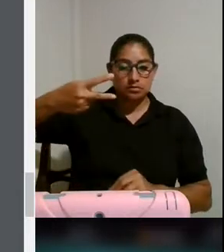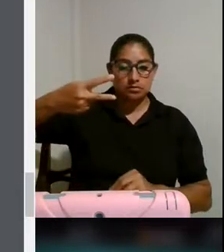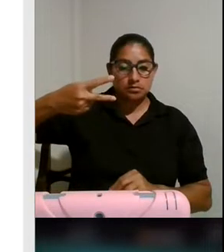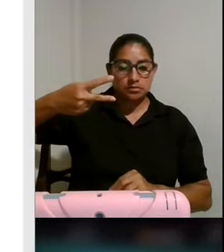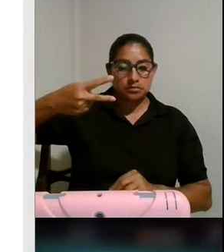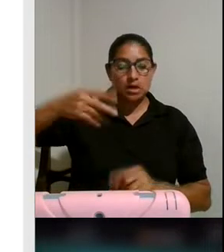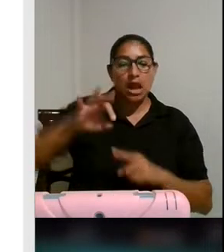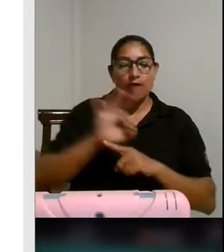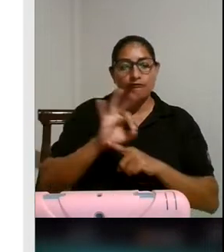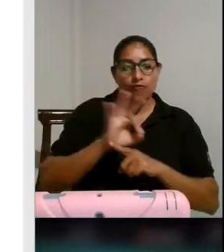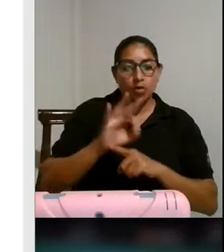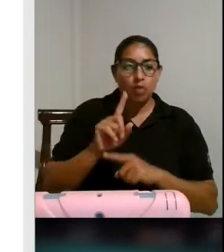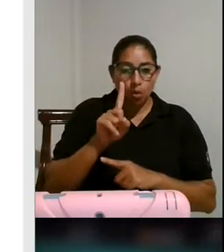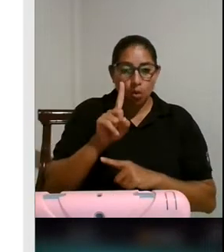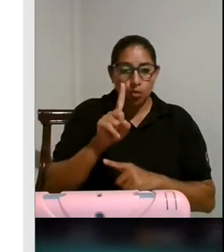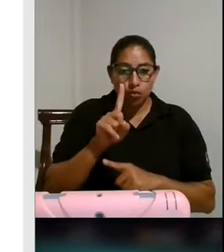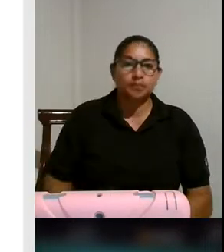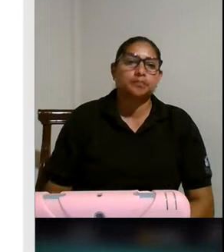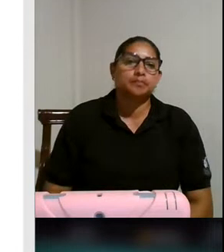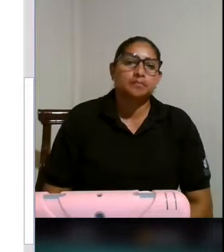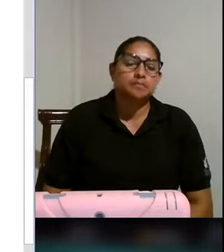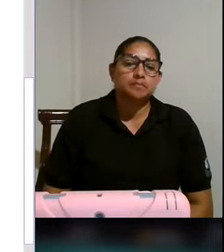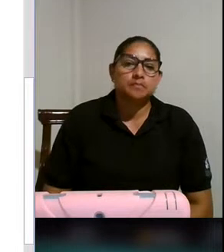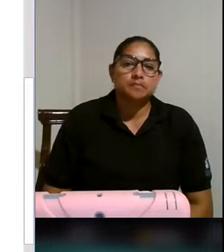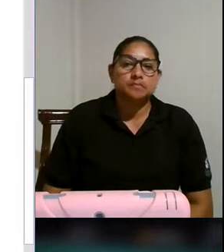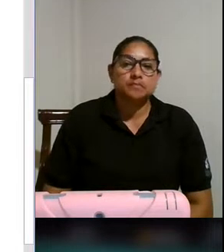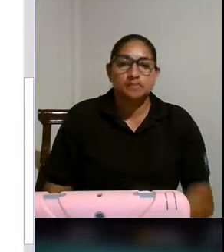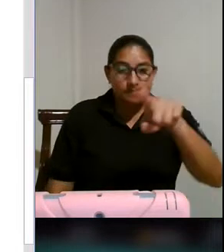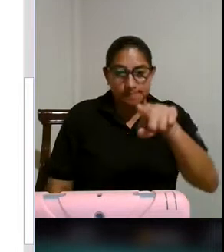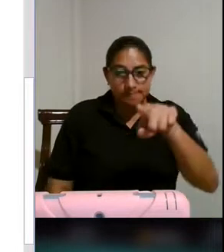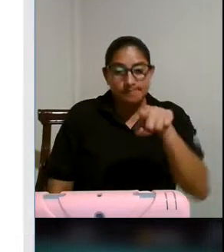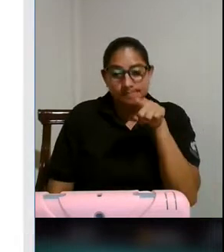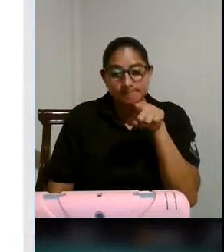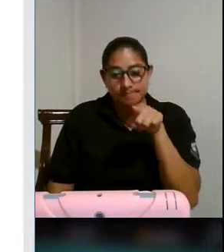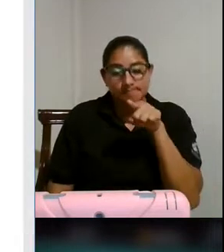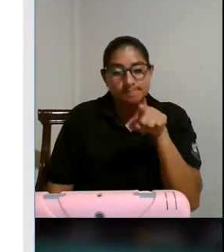gustan, nada más lo desarrollo un momentito.